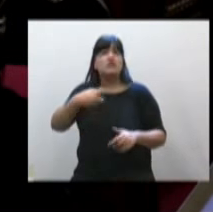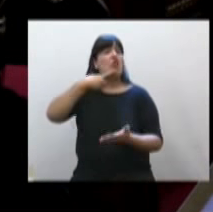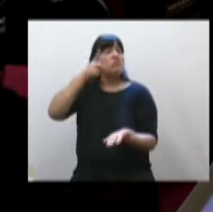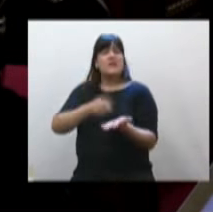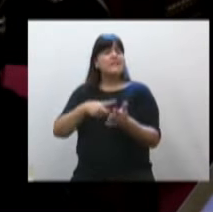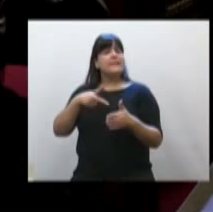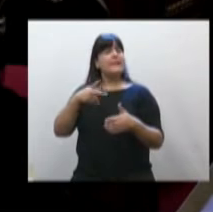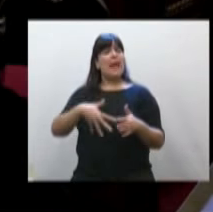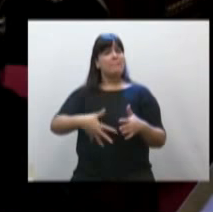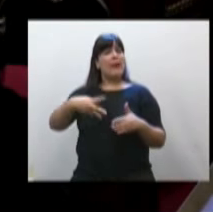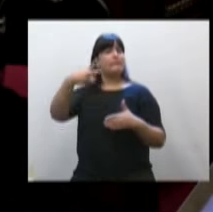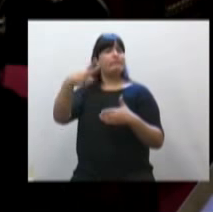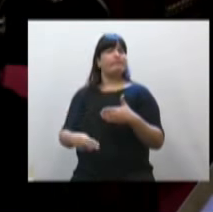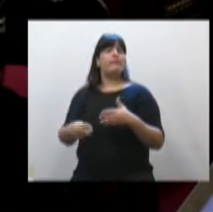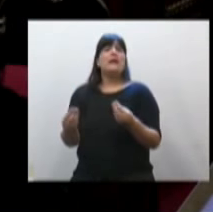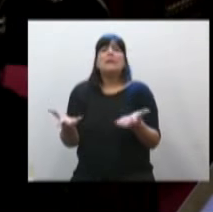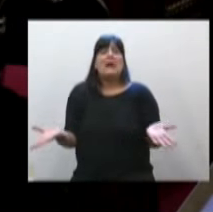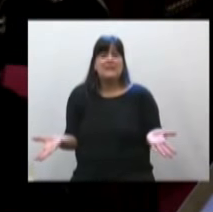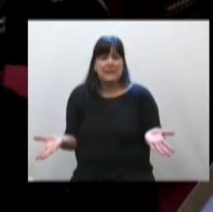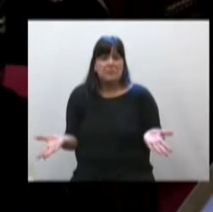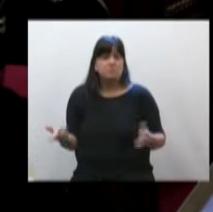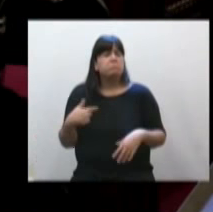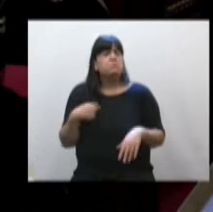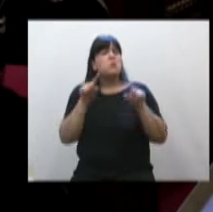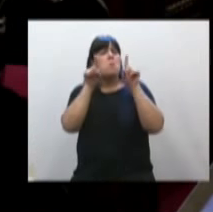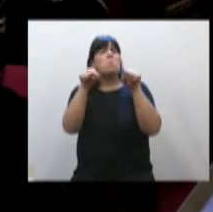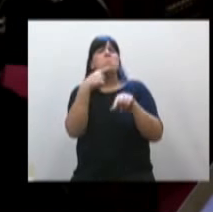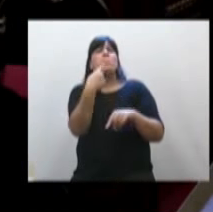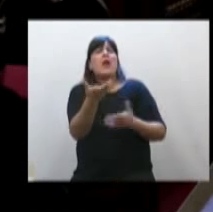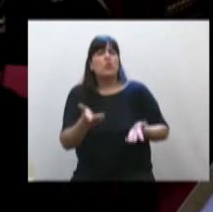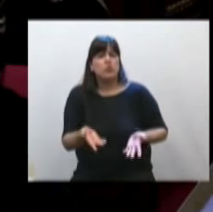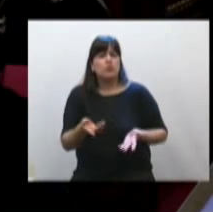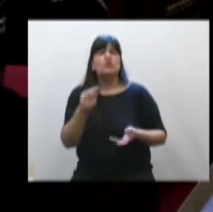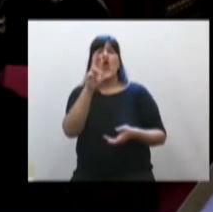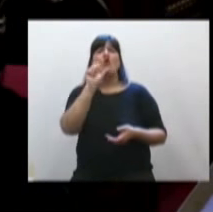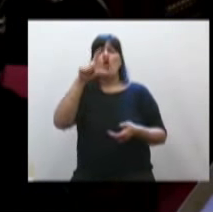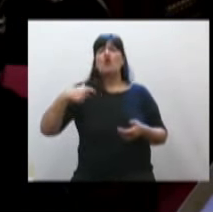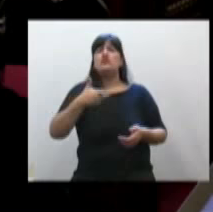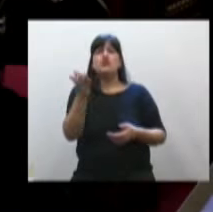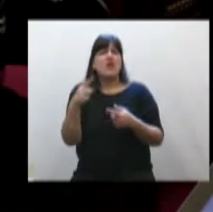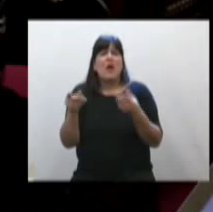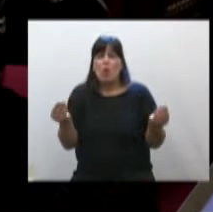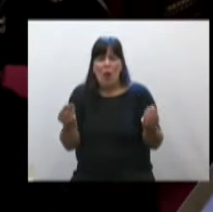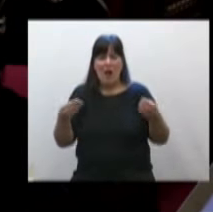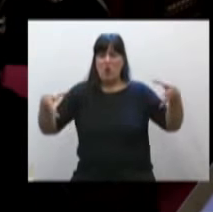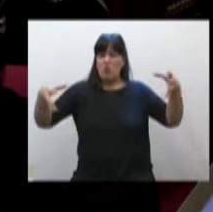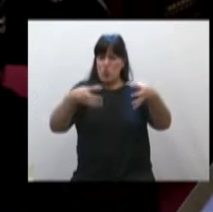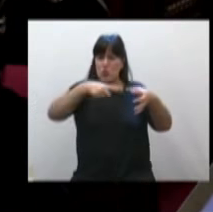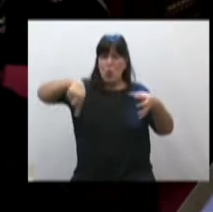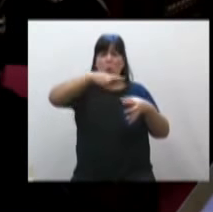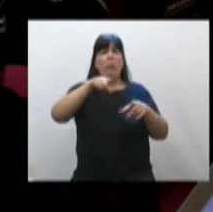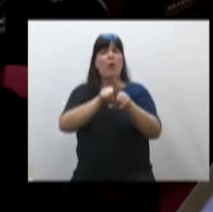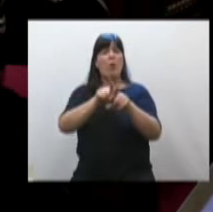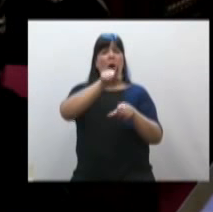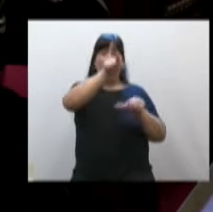toda la región está muy bien representada. Decía yo que por ahí las posiciones están lógicamente contrapuestas, hay dos posiciones más allá de